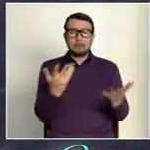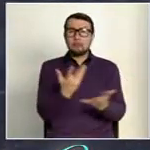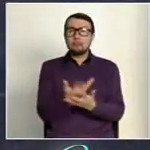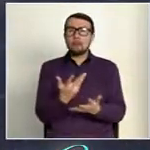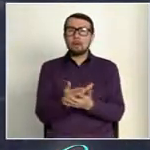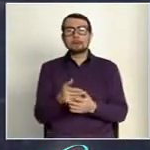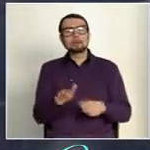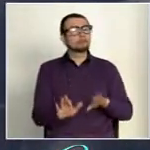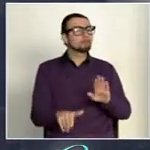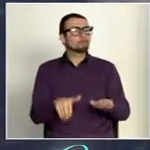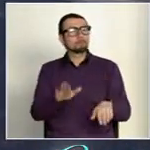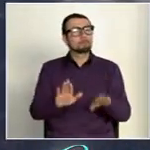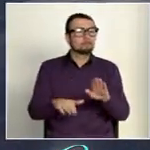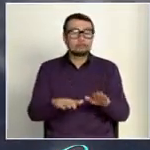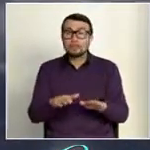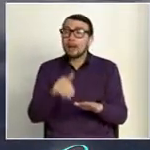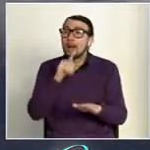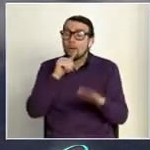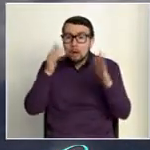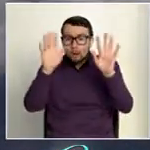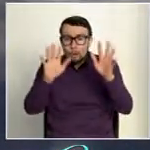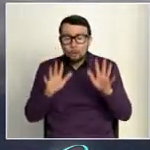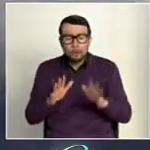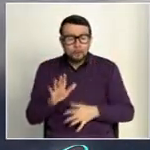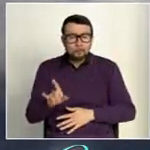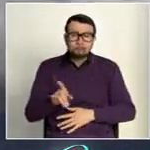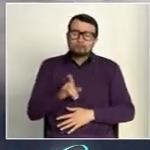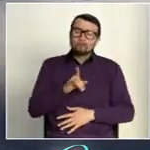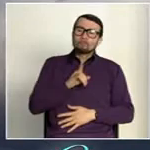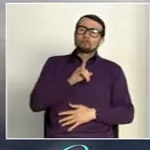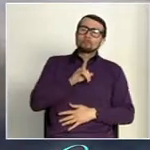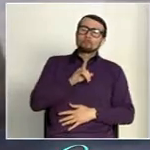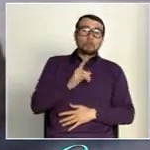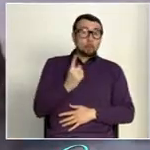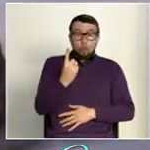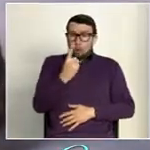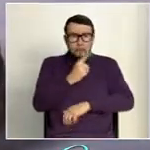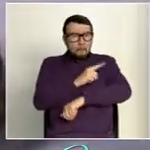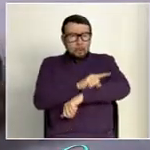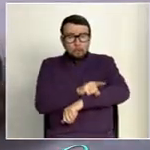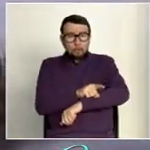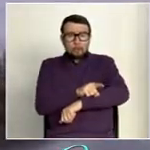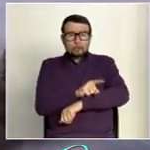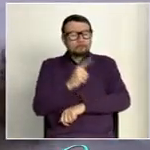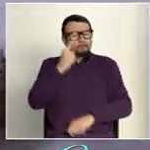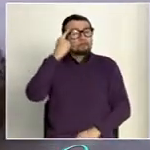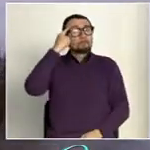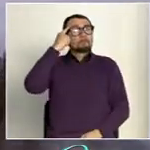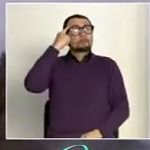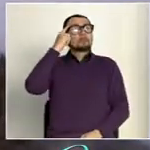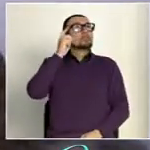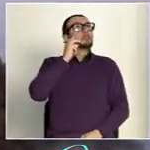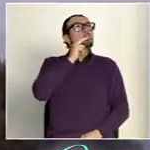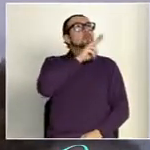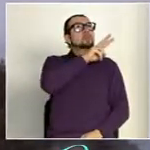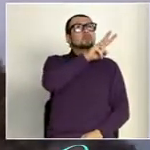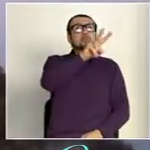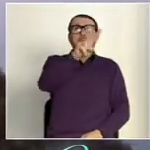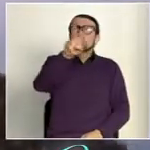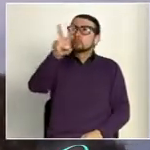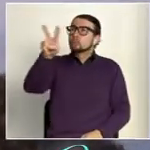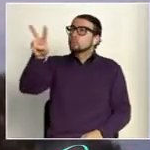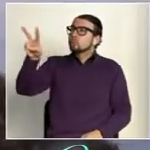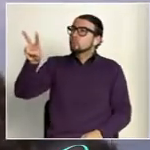la transparencia del agua. Se requiere apenas un minuto para evaluar la inmensidad del infinito, aunque